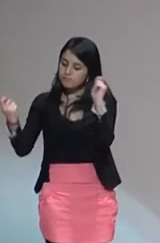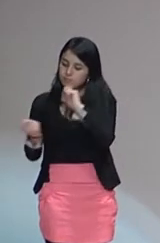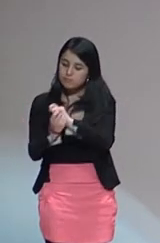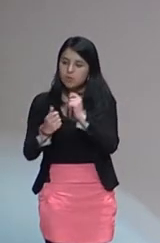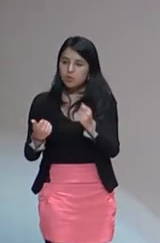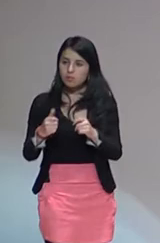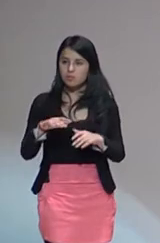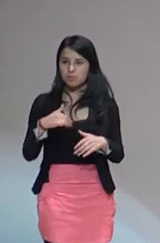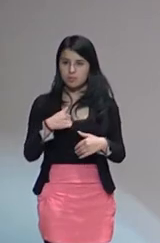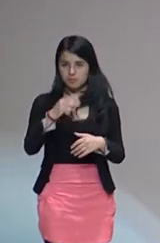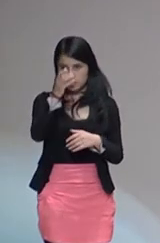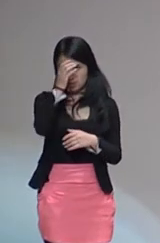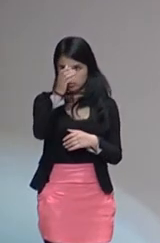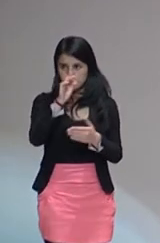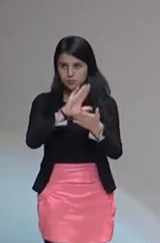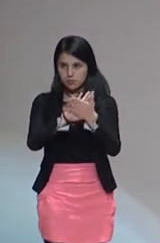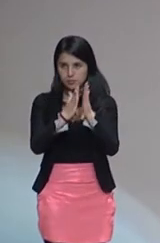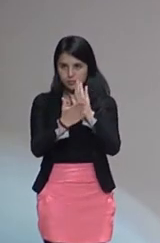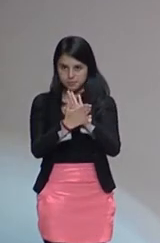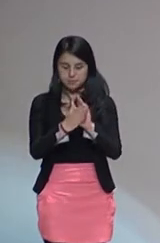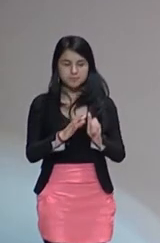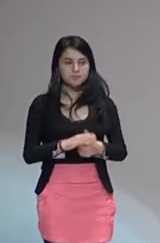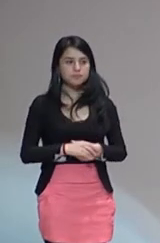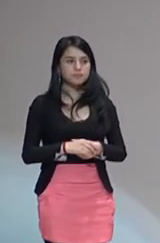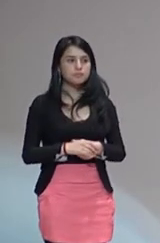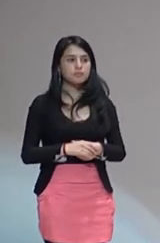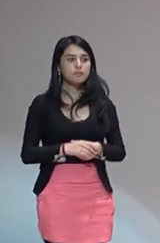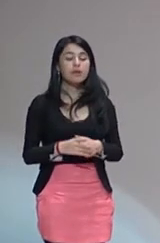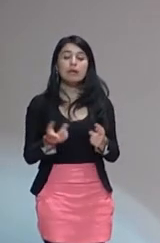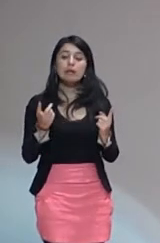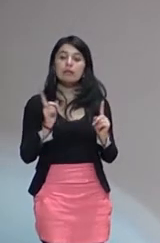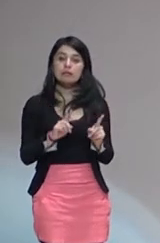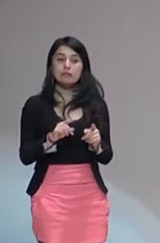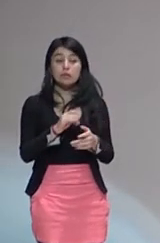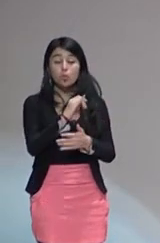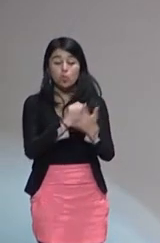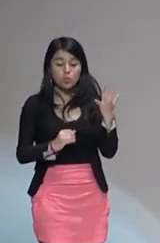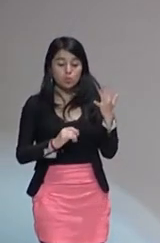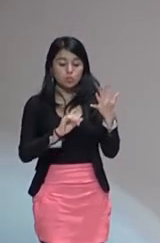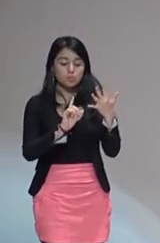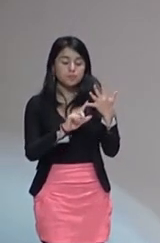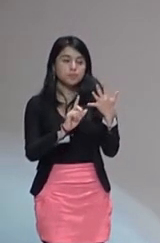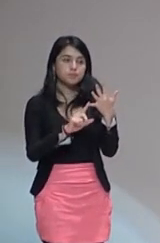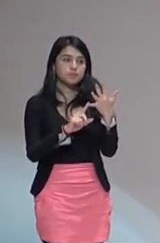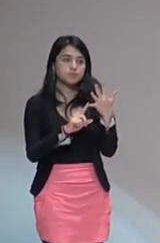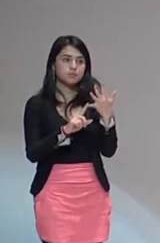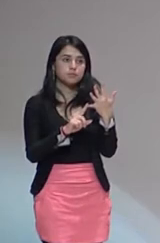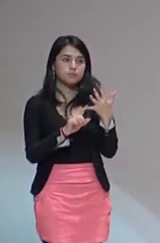en nuestro concepto de paz. Y tal vez el último punto que